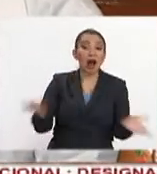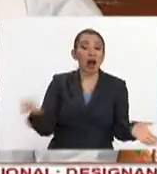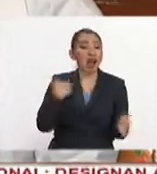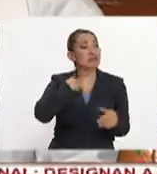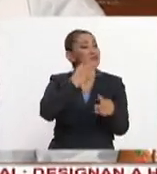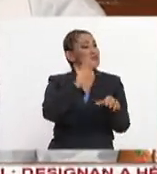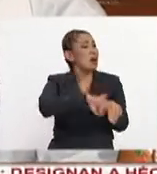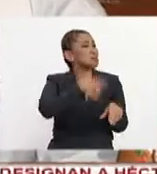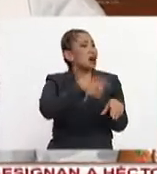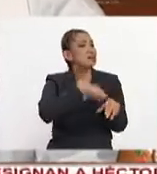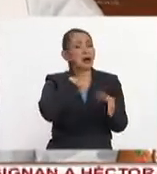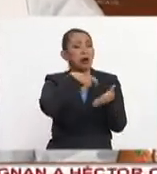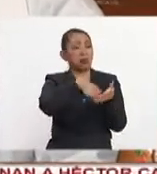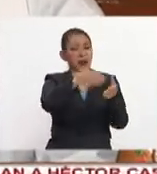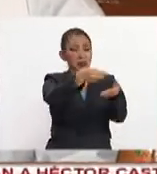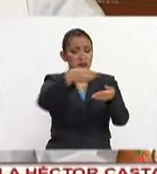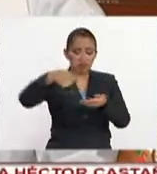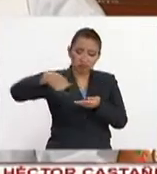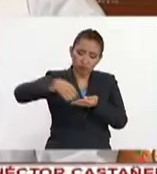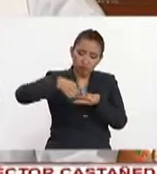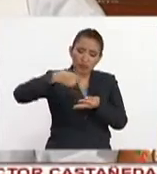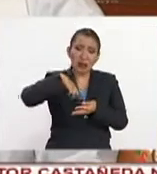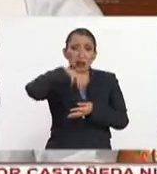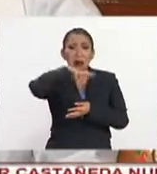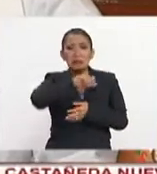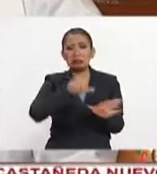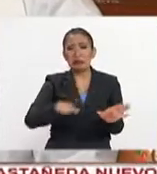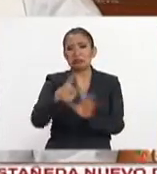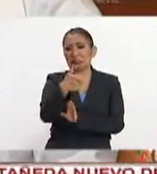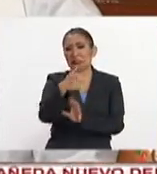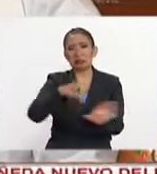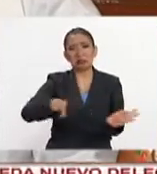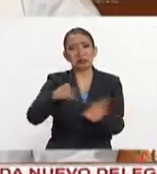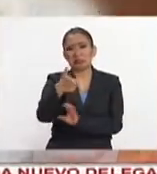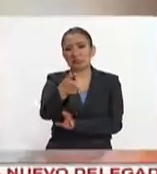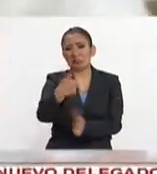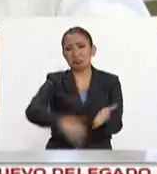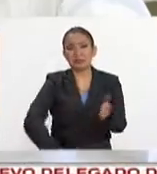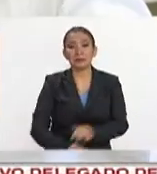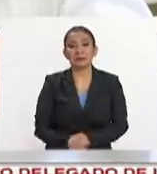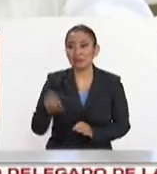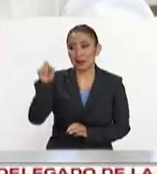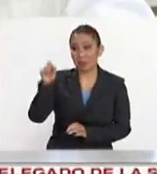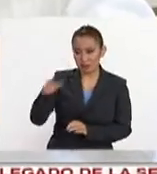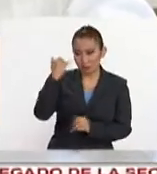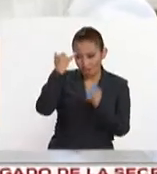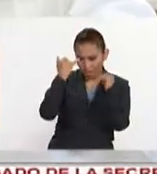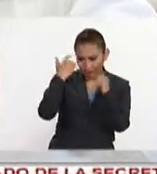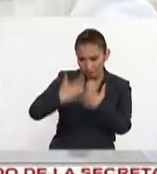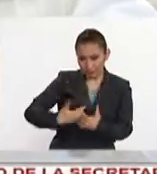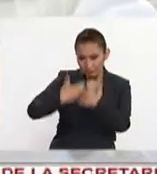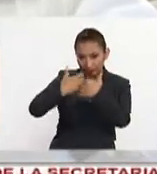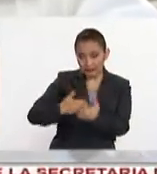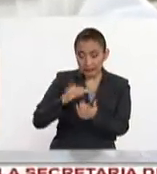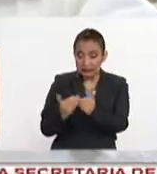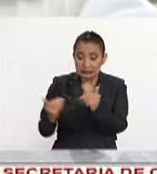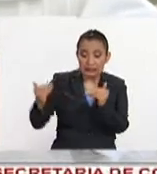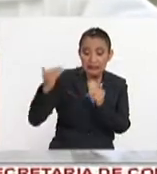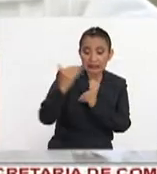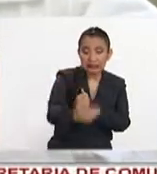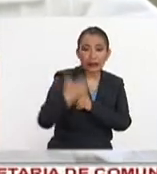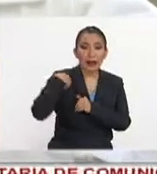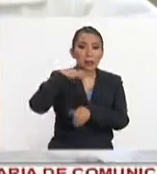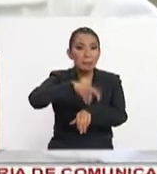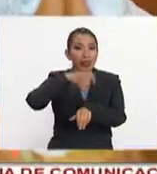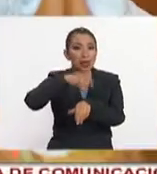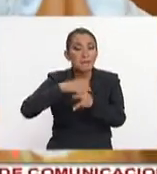cualquier farmacia uno puede comprar un lector de glucosa por 600 pesos, 800 pesos. Con este desarrollo, además, se da un paso adelante en la